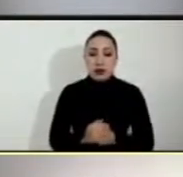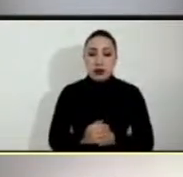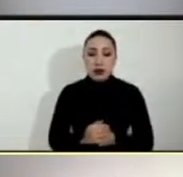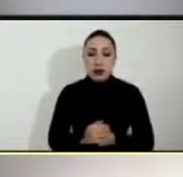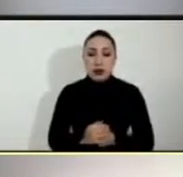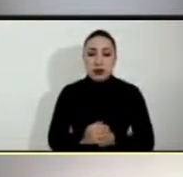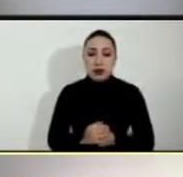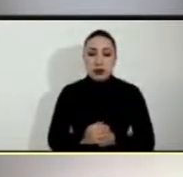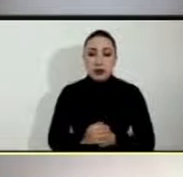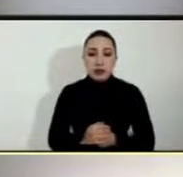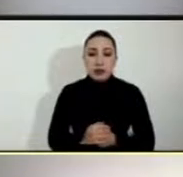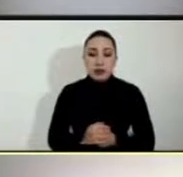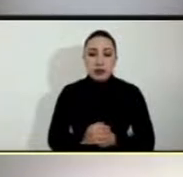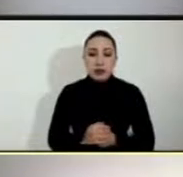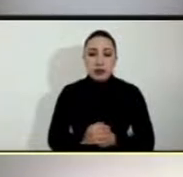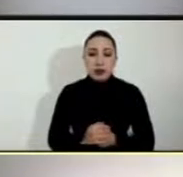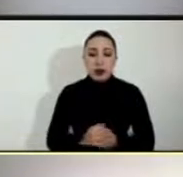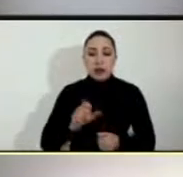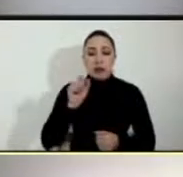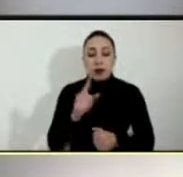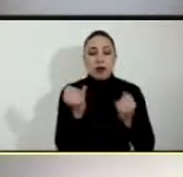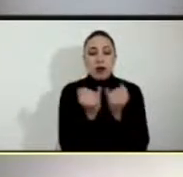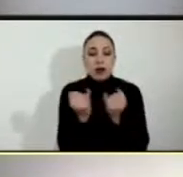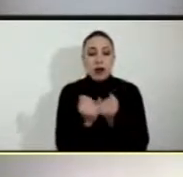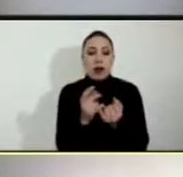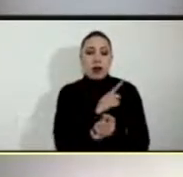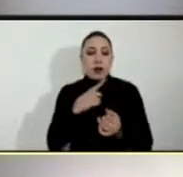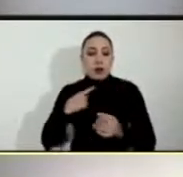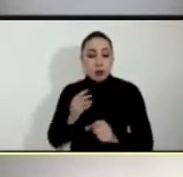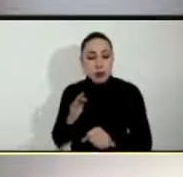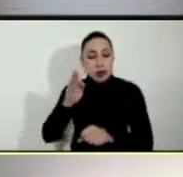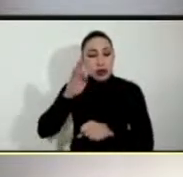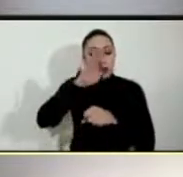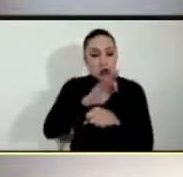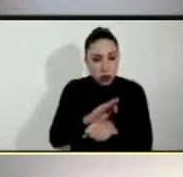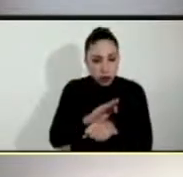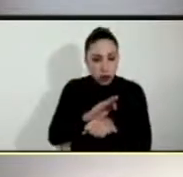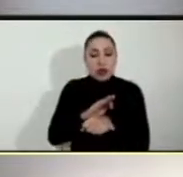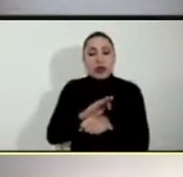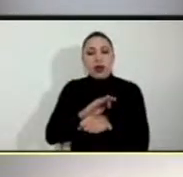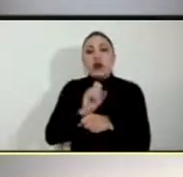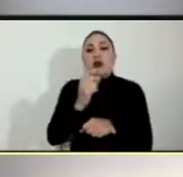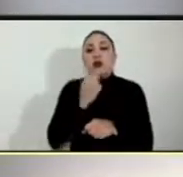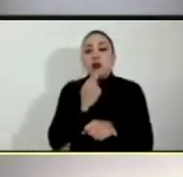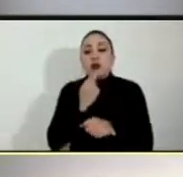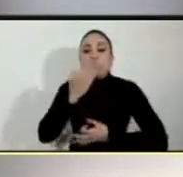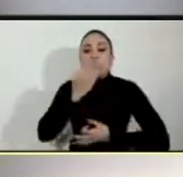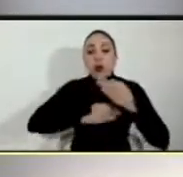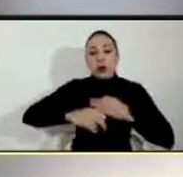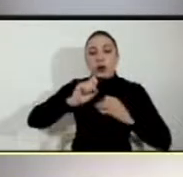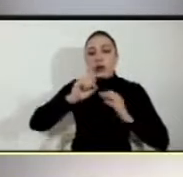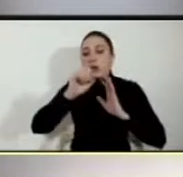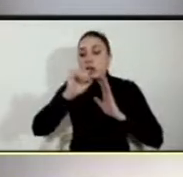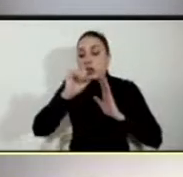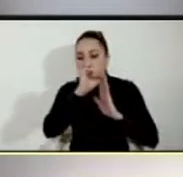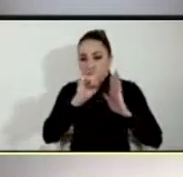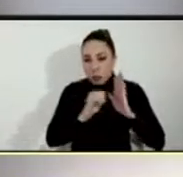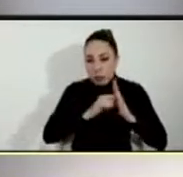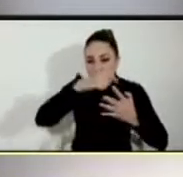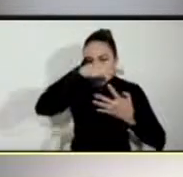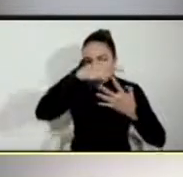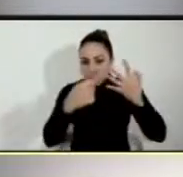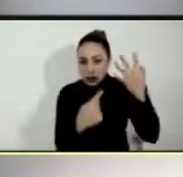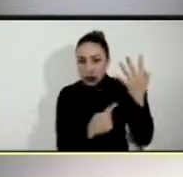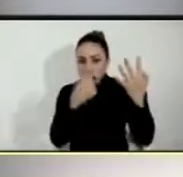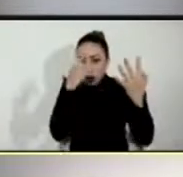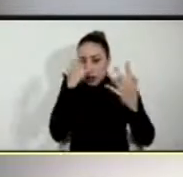incluida la protección, el restablecimiento y la mejora de los sistemas de vida frente a las amenazas que afectan a la agricultura,